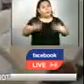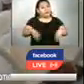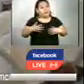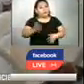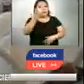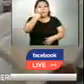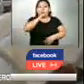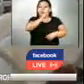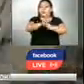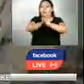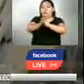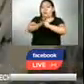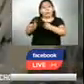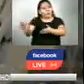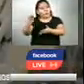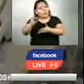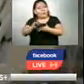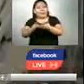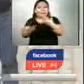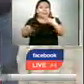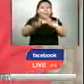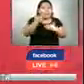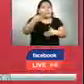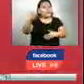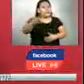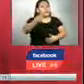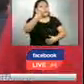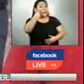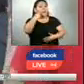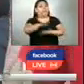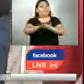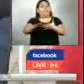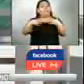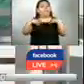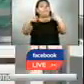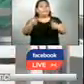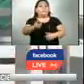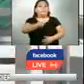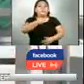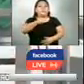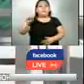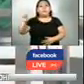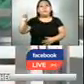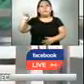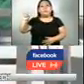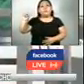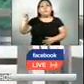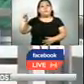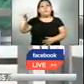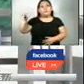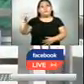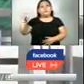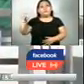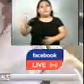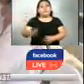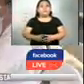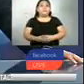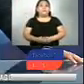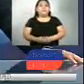Es por ello que las autoridades reiteran a seguirlas acatando. Este es un informe de Dani Guarita para Noticiero